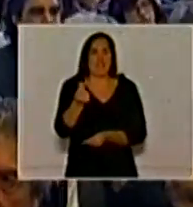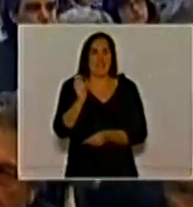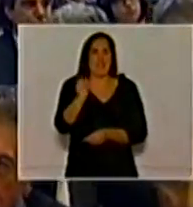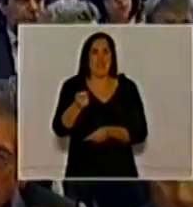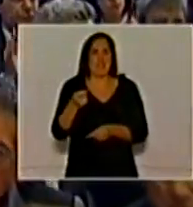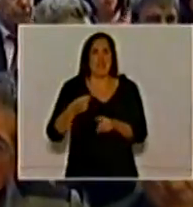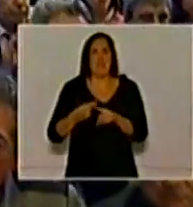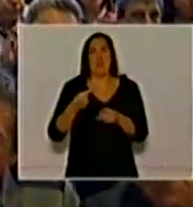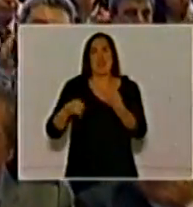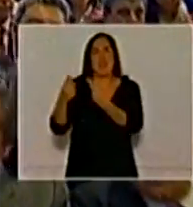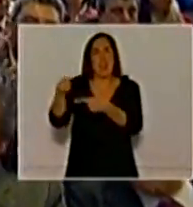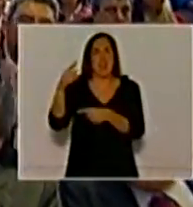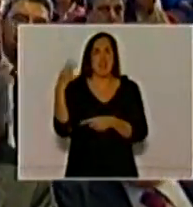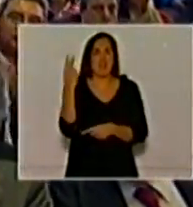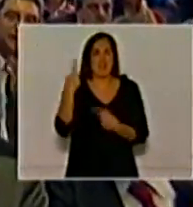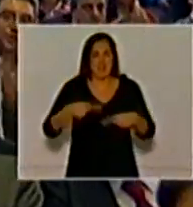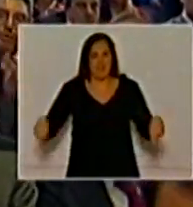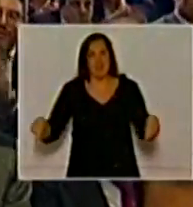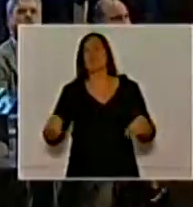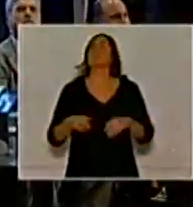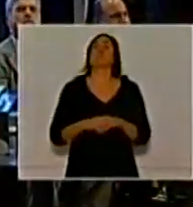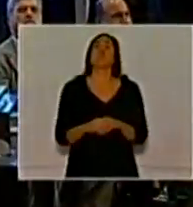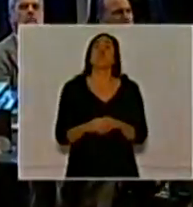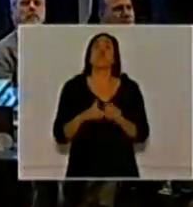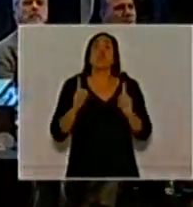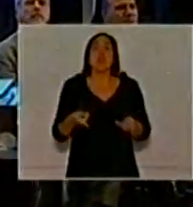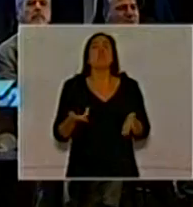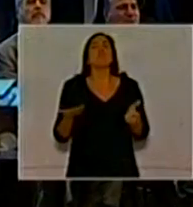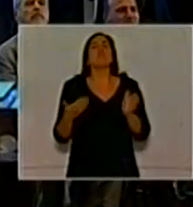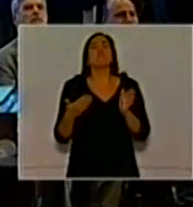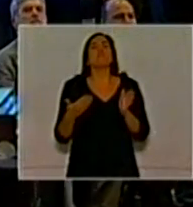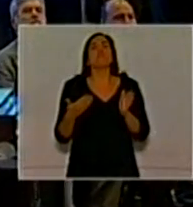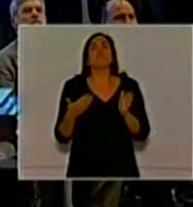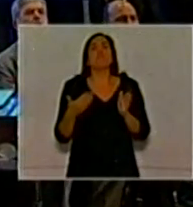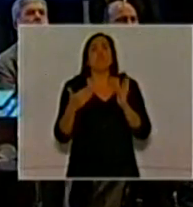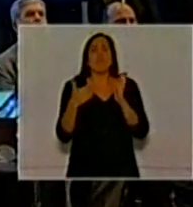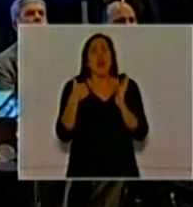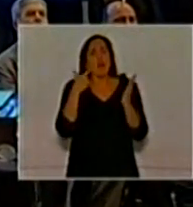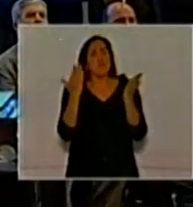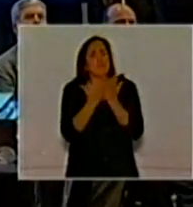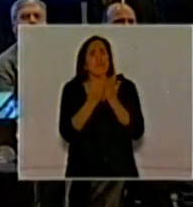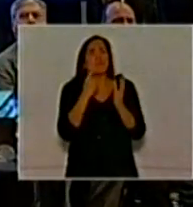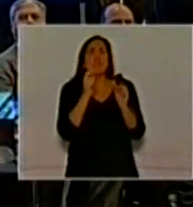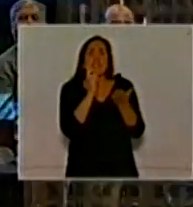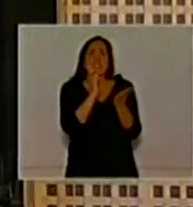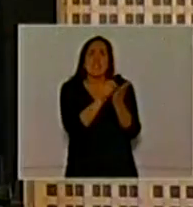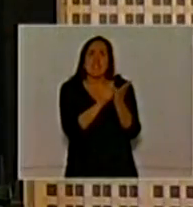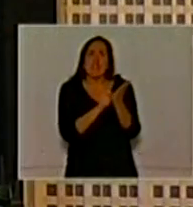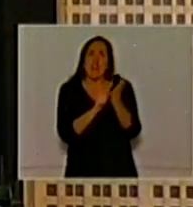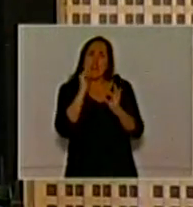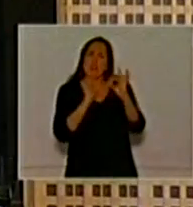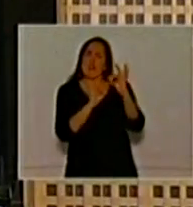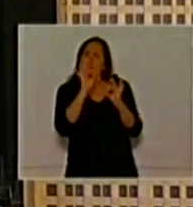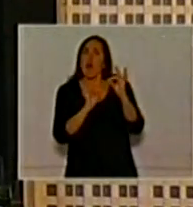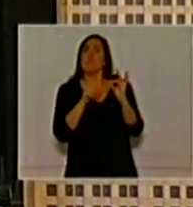que también implica, de acuerdo a las estadísticas, de acuerdo a las estadísticas que